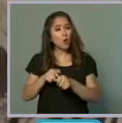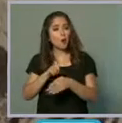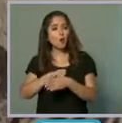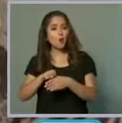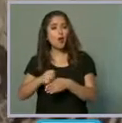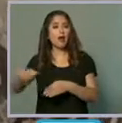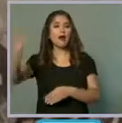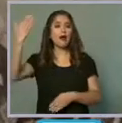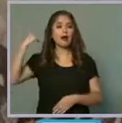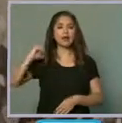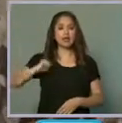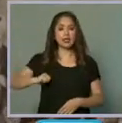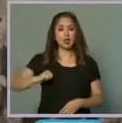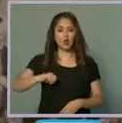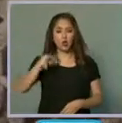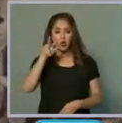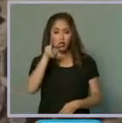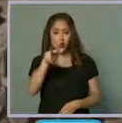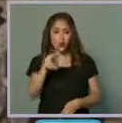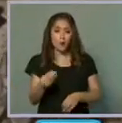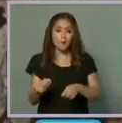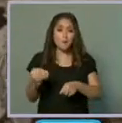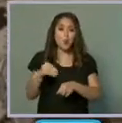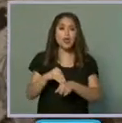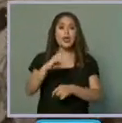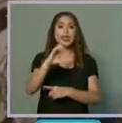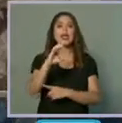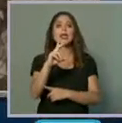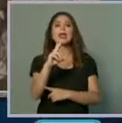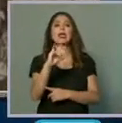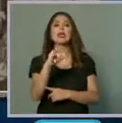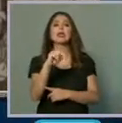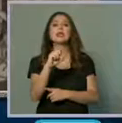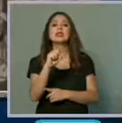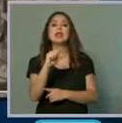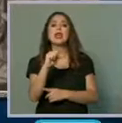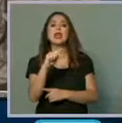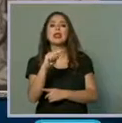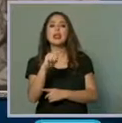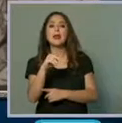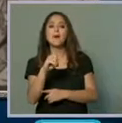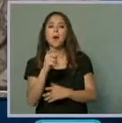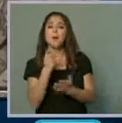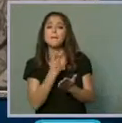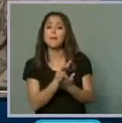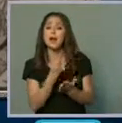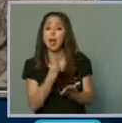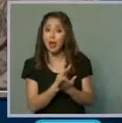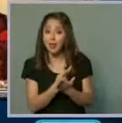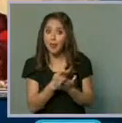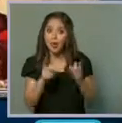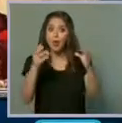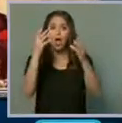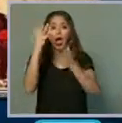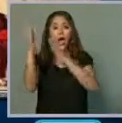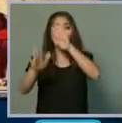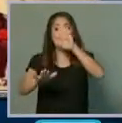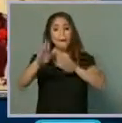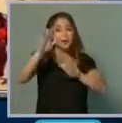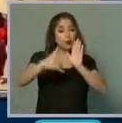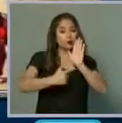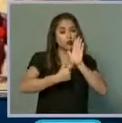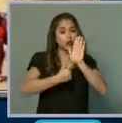XVIII, con un crisantemo en plata. A veces lo exponen. Y la gente ha dicho, los arqueólogos